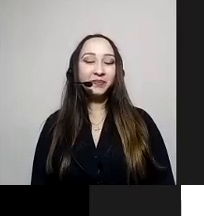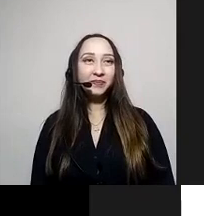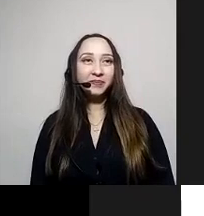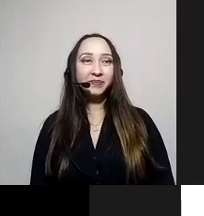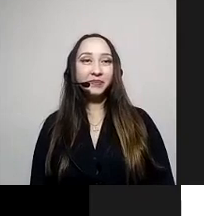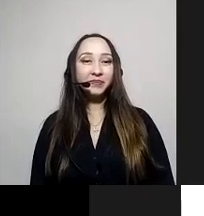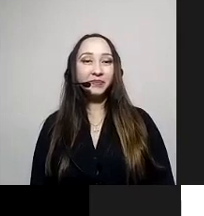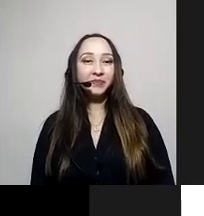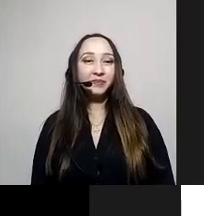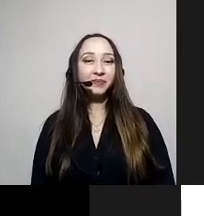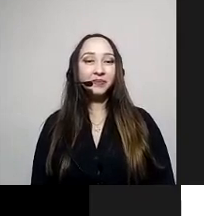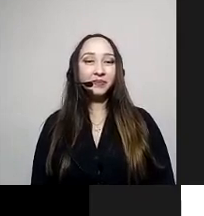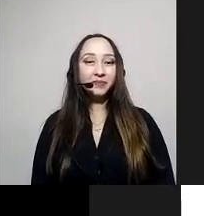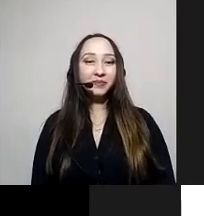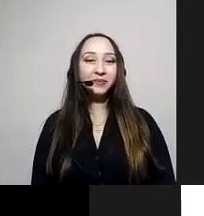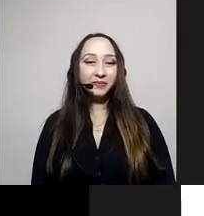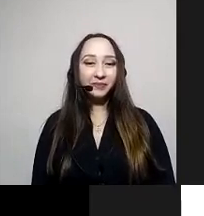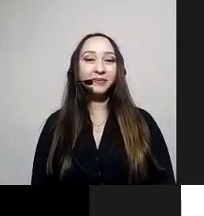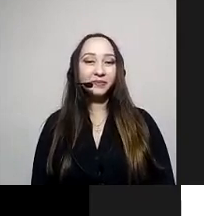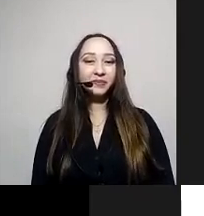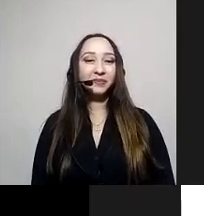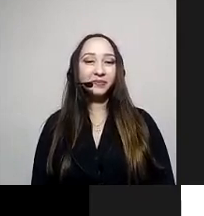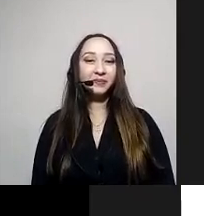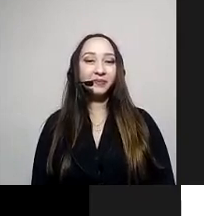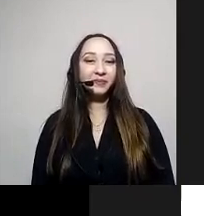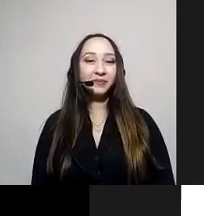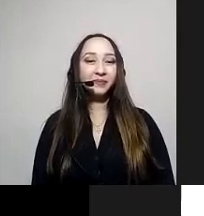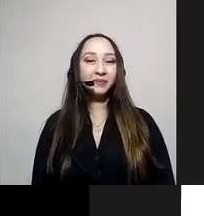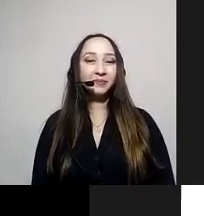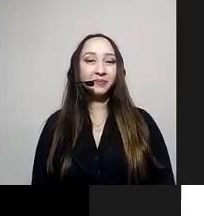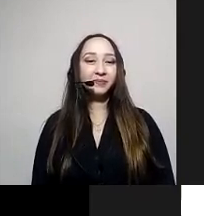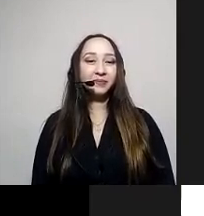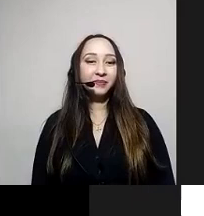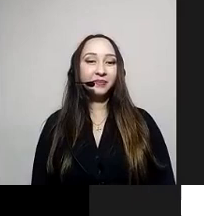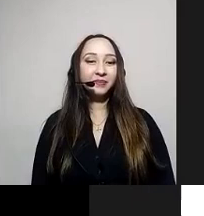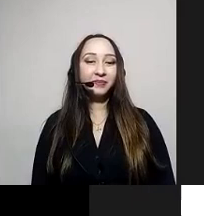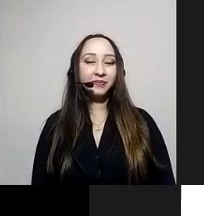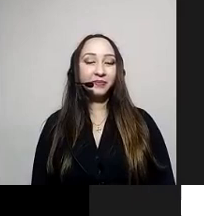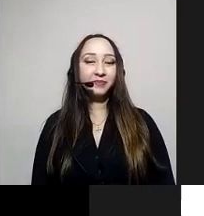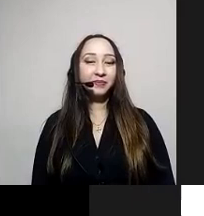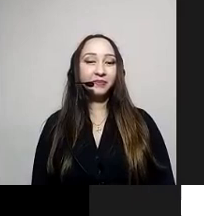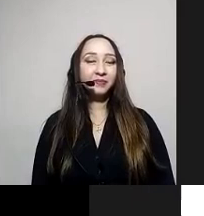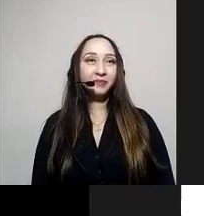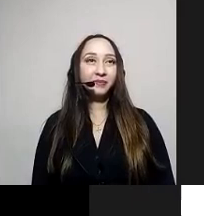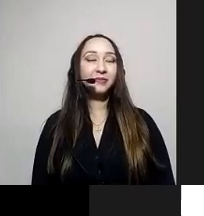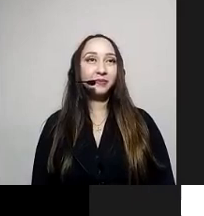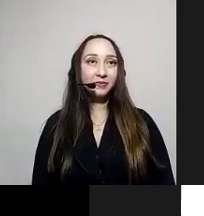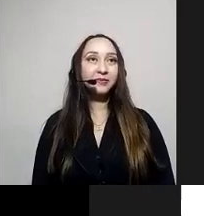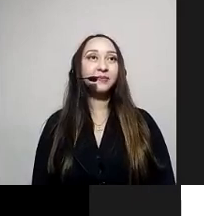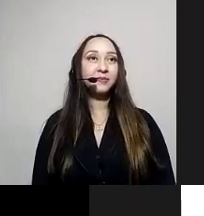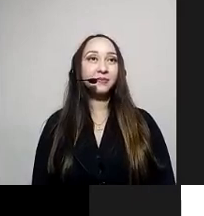¿cómo decir? Al máximo, ¿no? Por ahí tenemos entonces el sentir, el olfato, el disfrutar, la